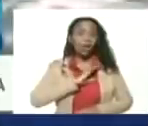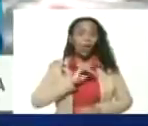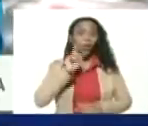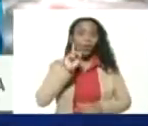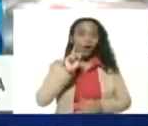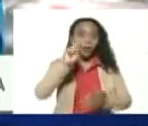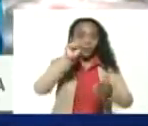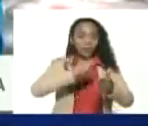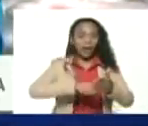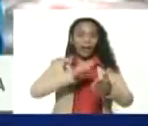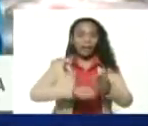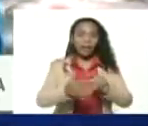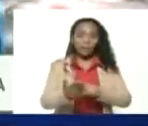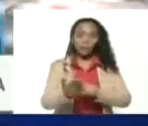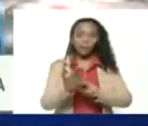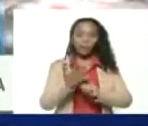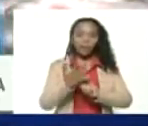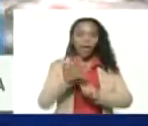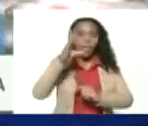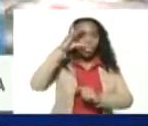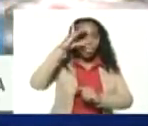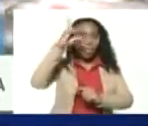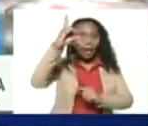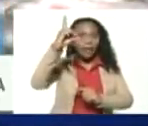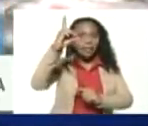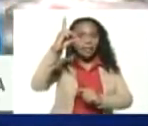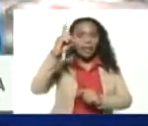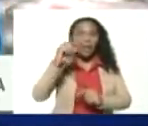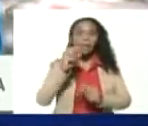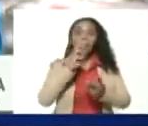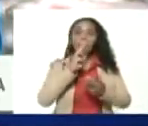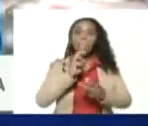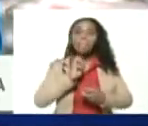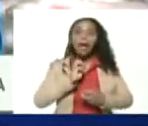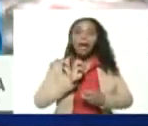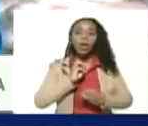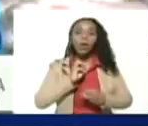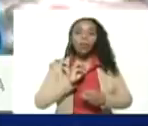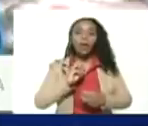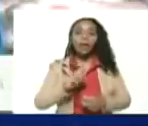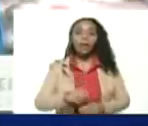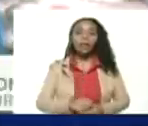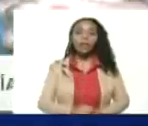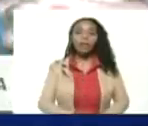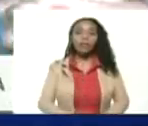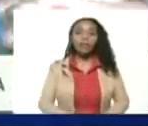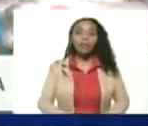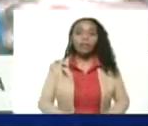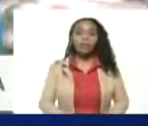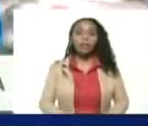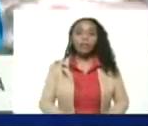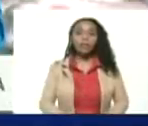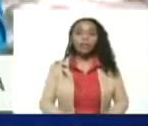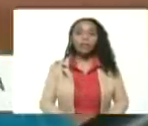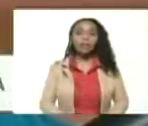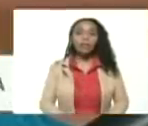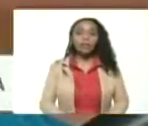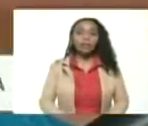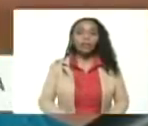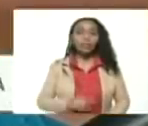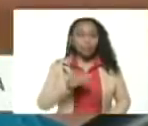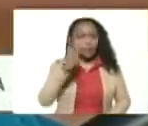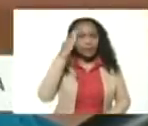Delcy, una tarjeta del Banco del Tesoro, una tarjeta digital, como ustedes